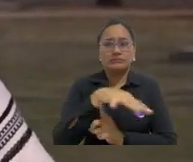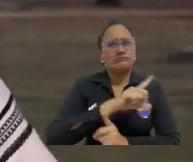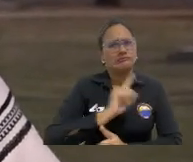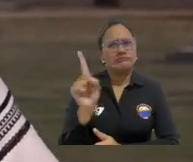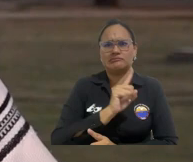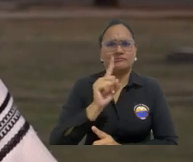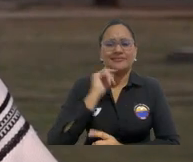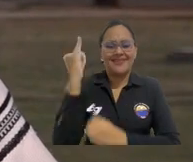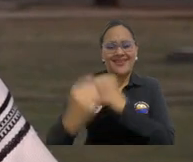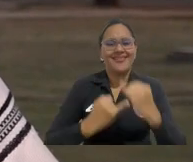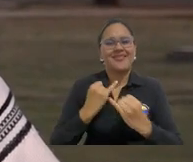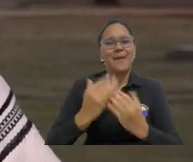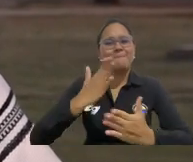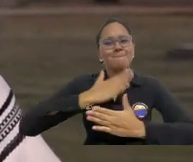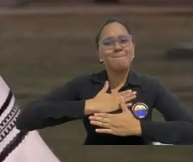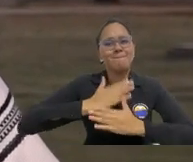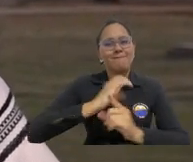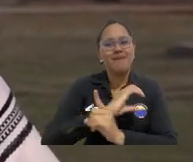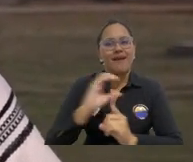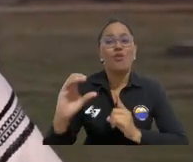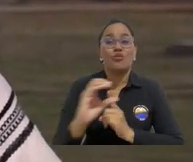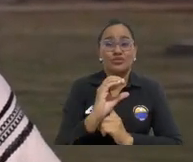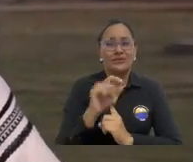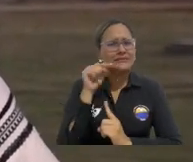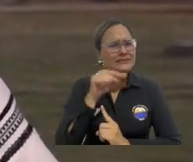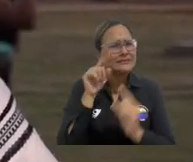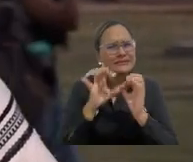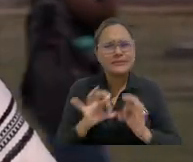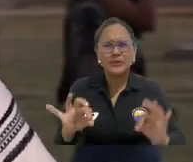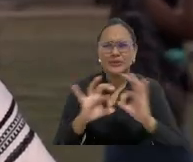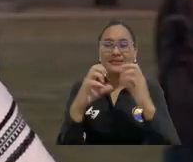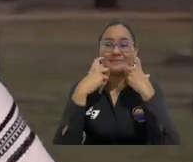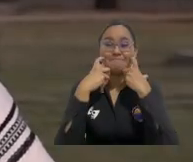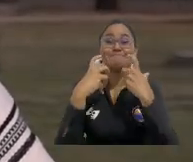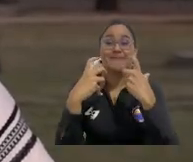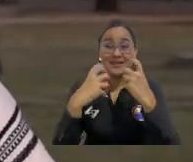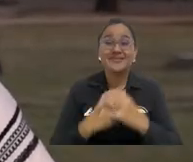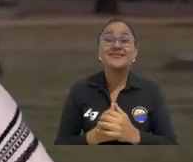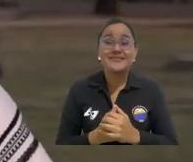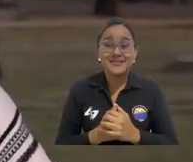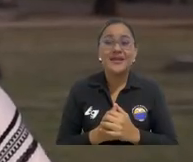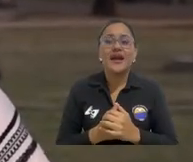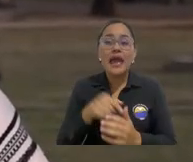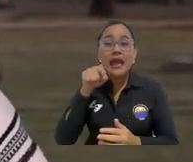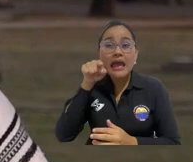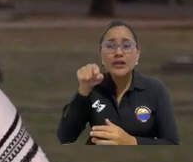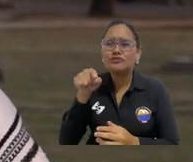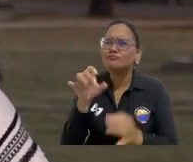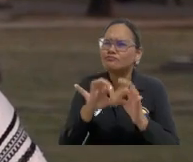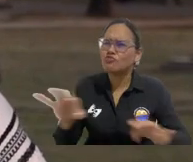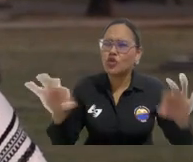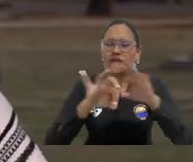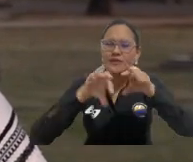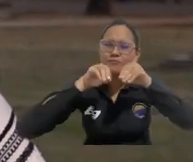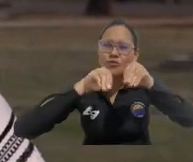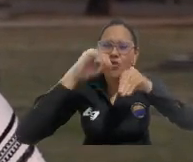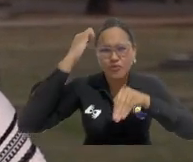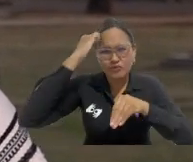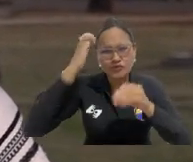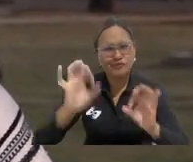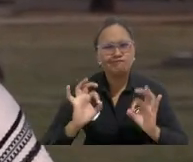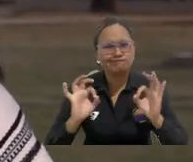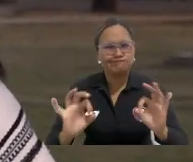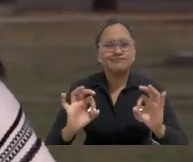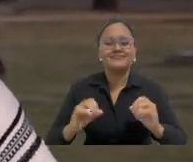parte cultural porque de hecho nuestra identidad cultural parte también de la enseñanza de nuestros buenos